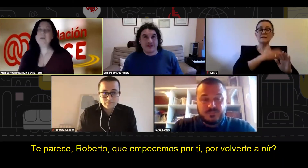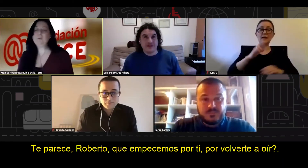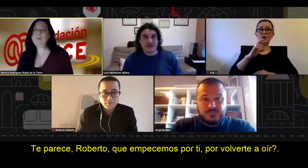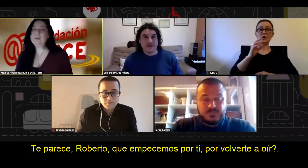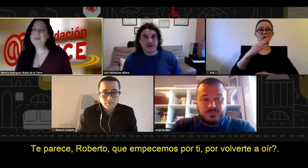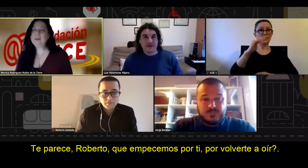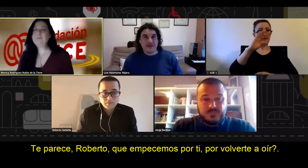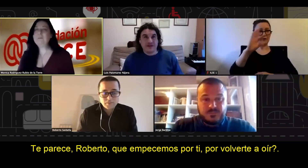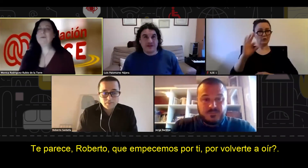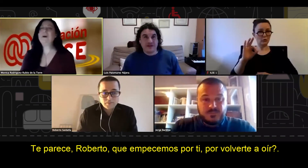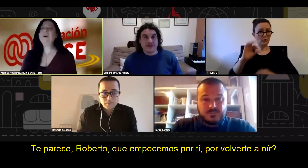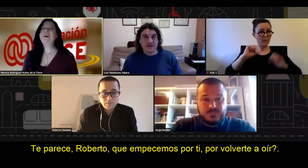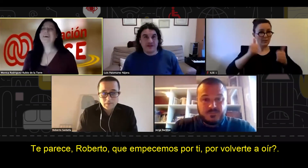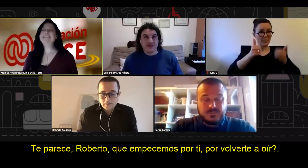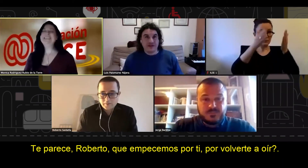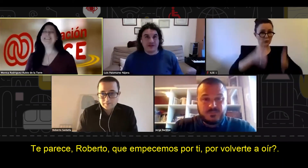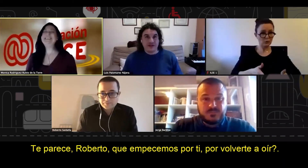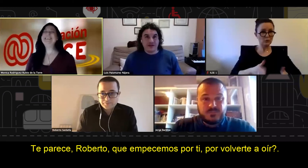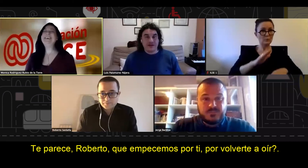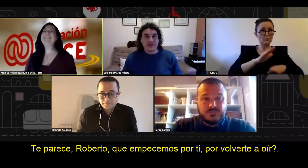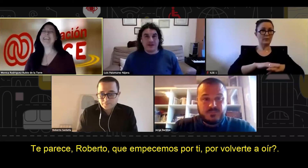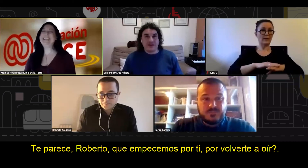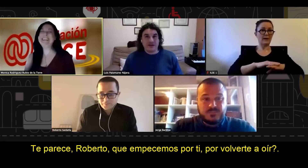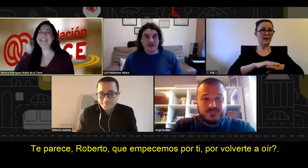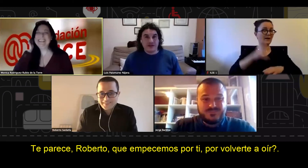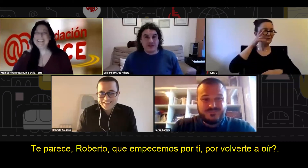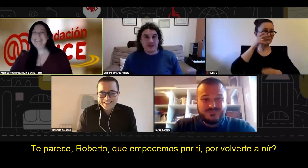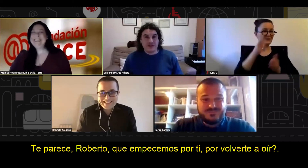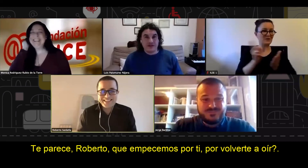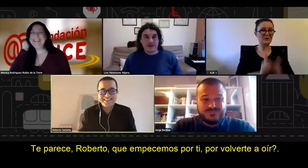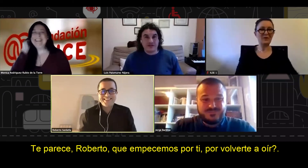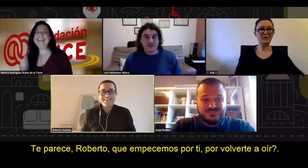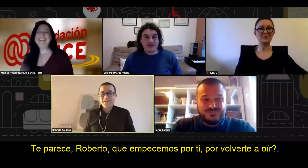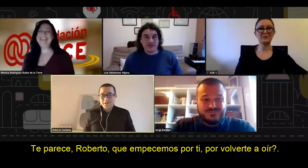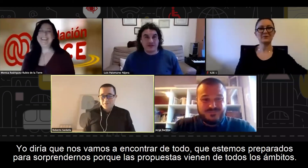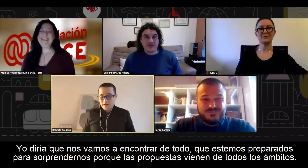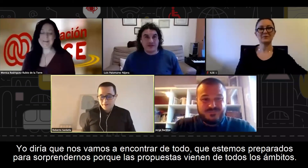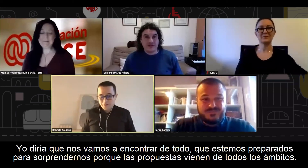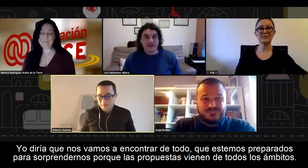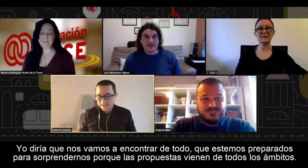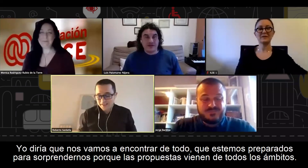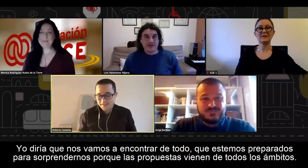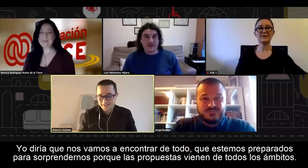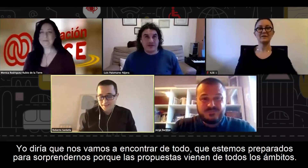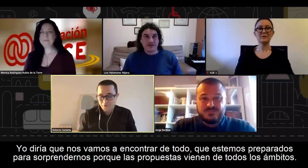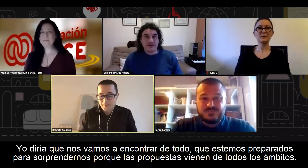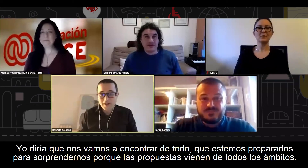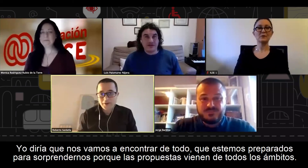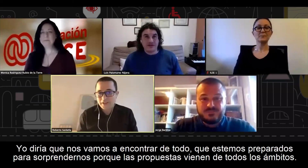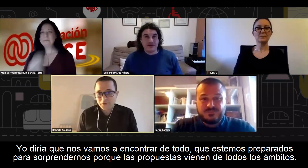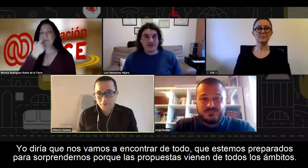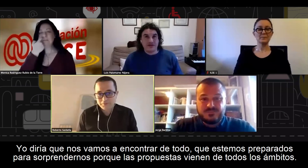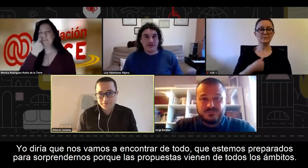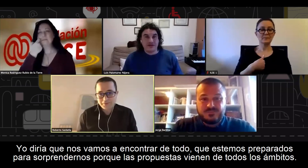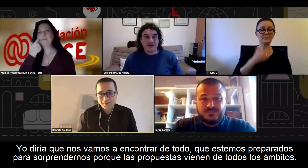por volverte un poco a sentir y a oír? Sí. Bueno, yo diría que nos vamos a encontrar de